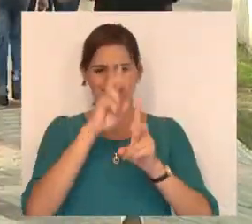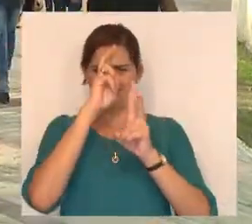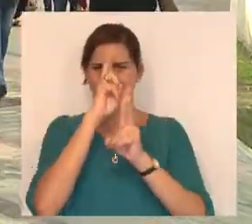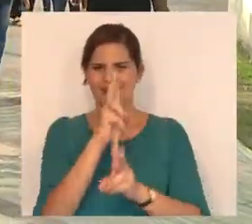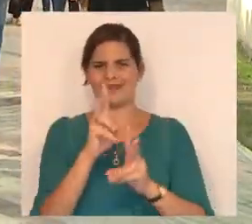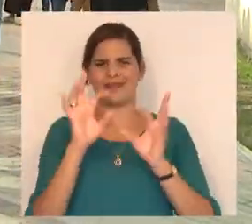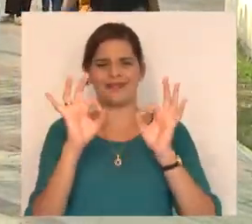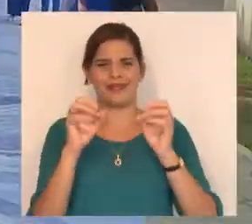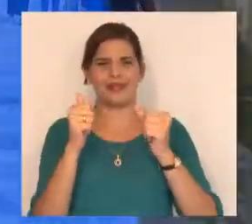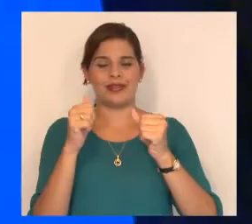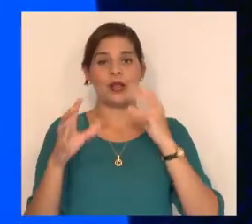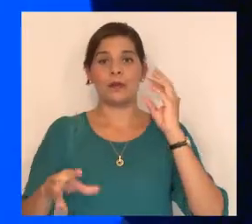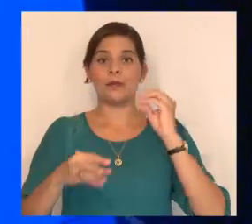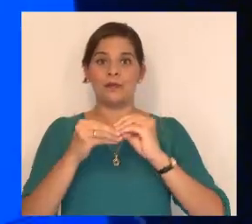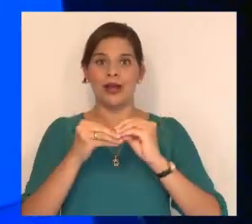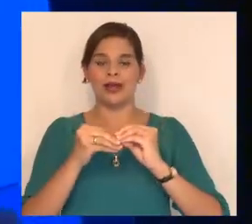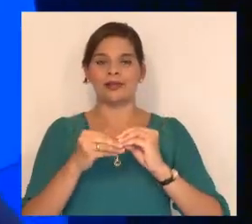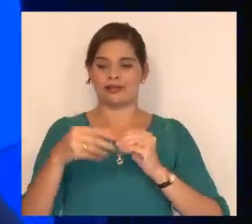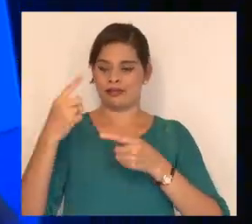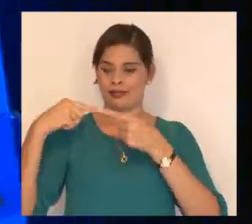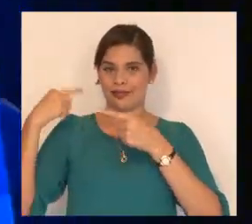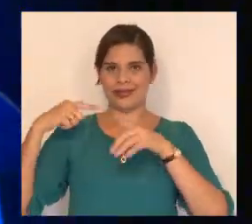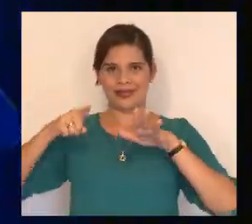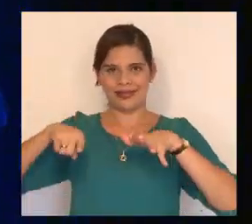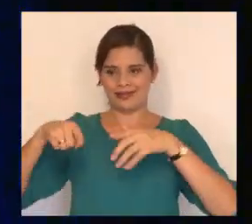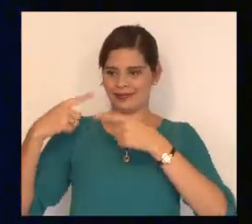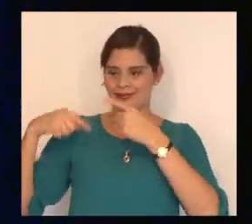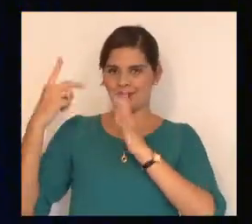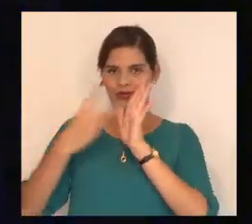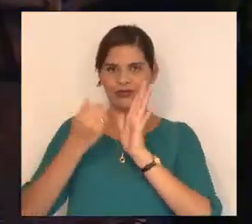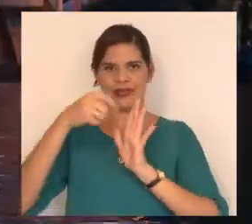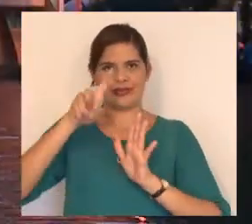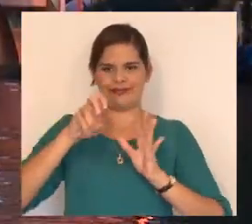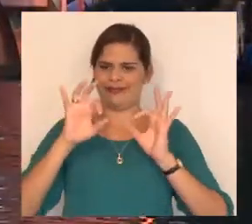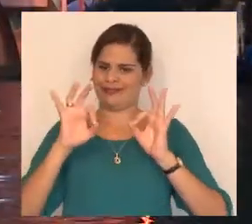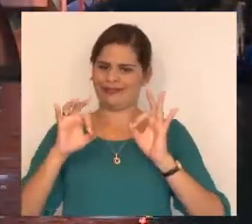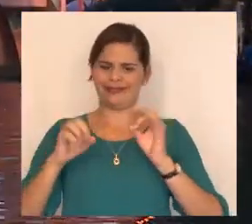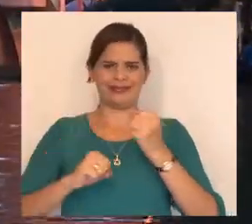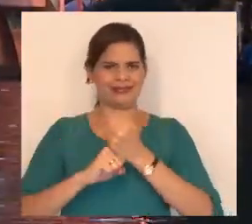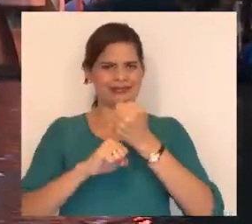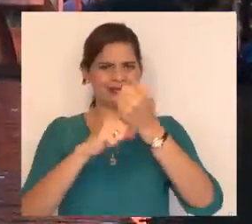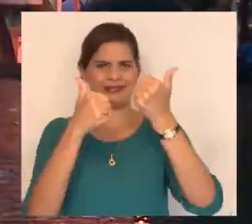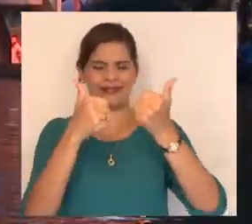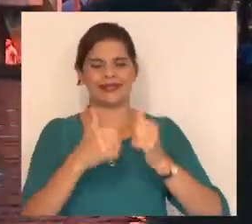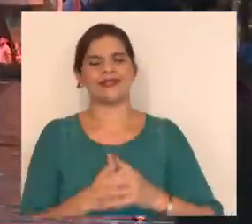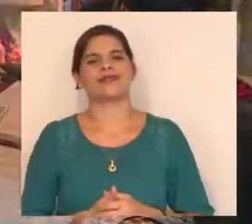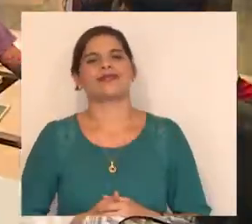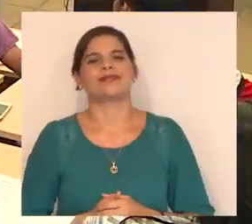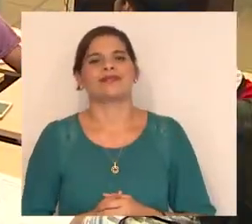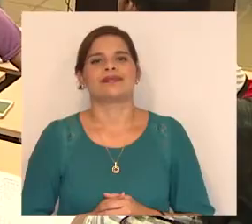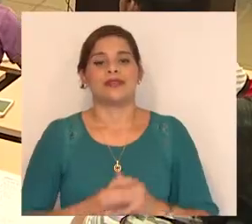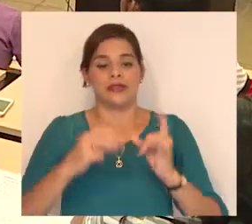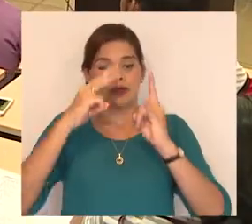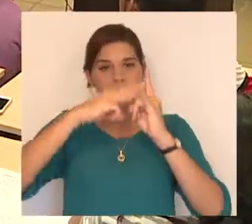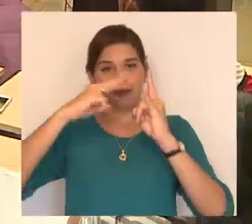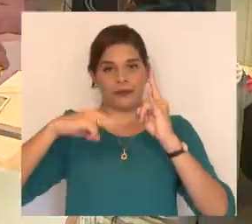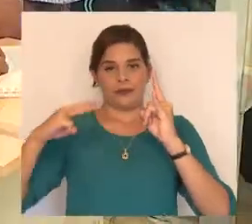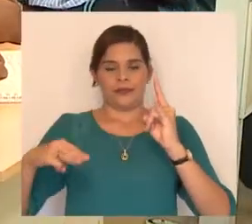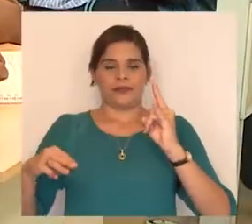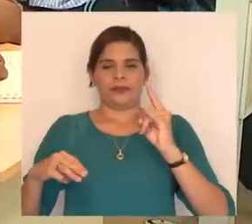esta prestigiosa entidad. Esto constituye un nuevo logro institucional que se suma a lo generado durante el primer semestre